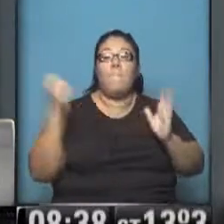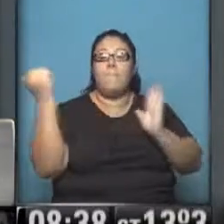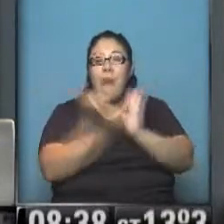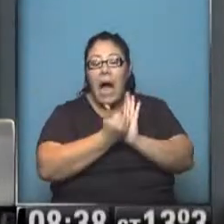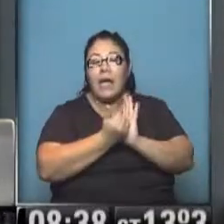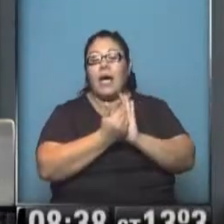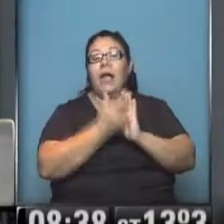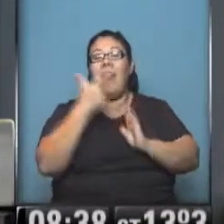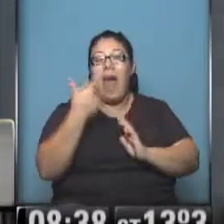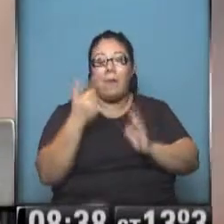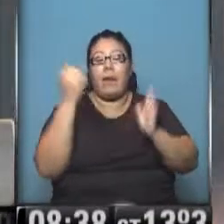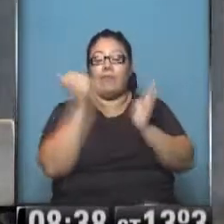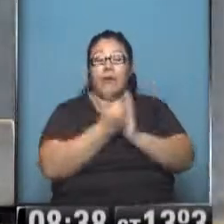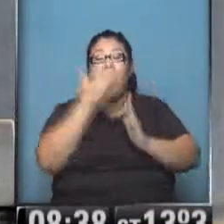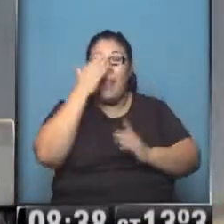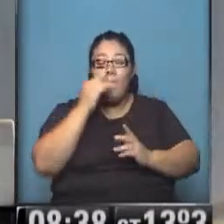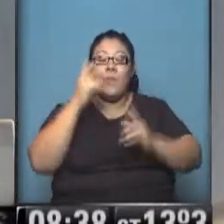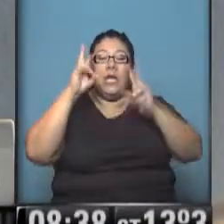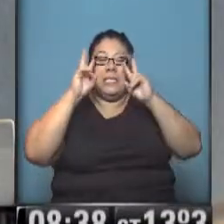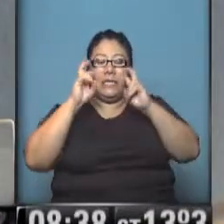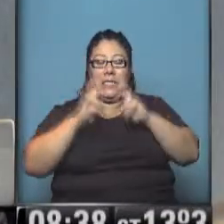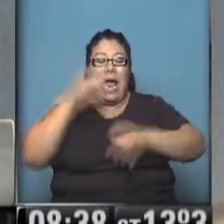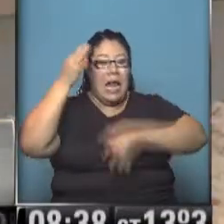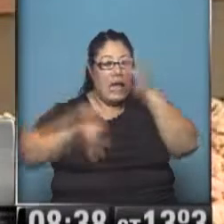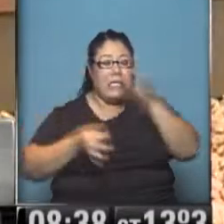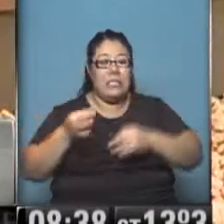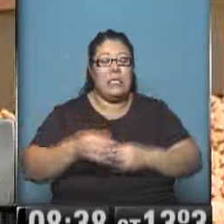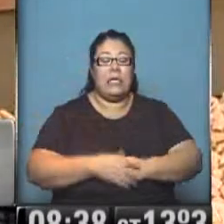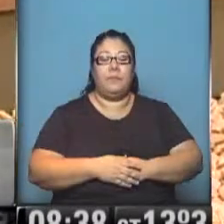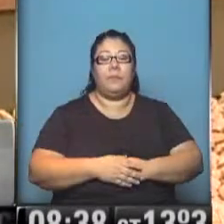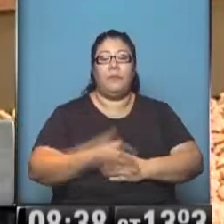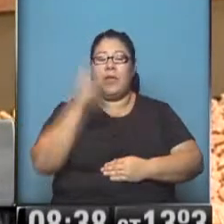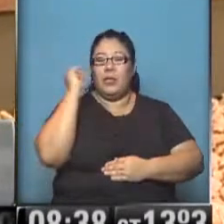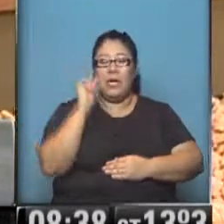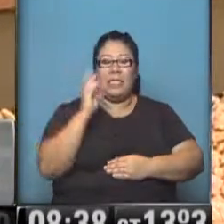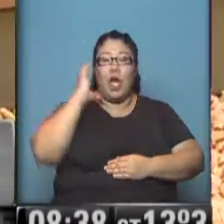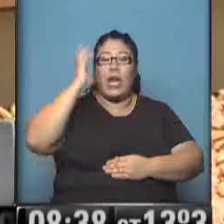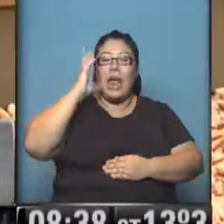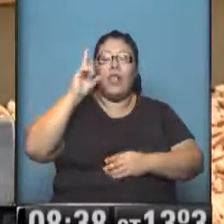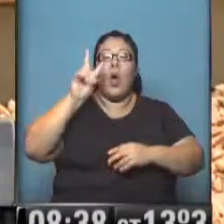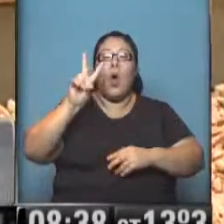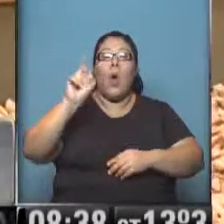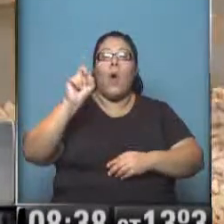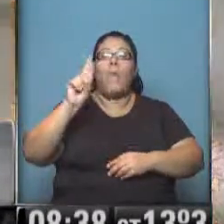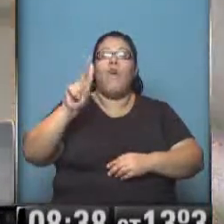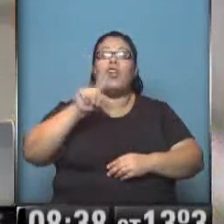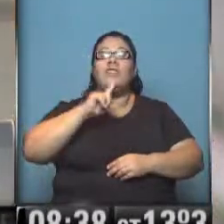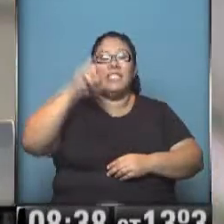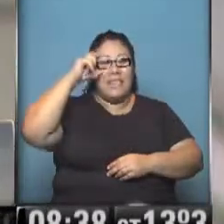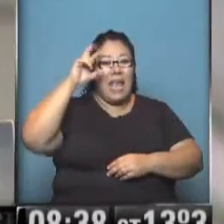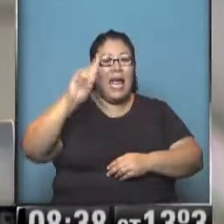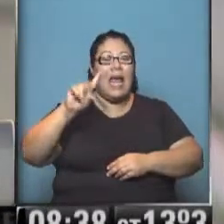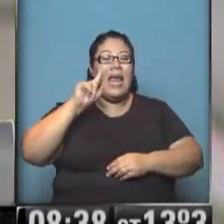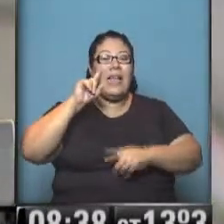después la análisis balística ya está fueron declaraciones a la radio por ter ex hace minutos nada más y dijo no se adulteraron prueba